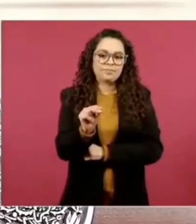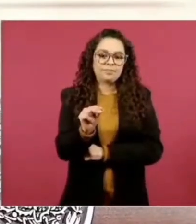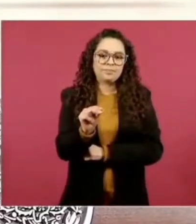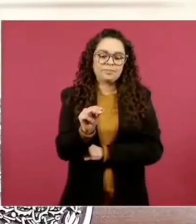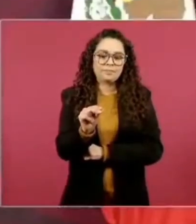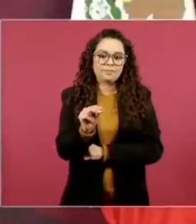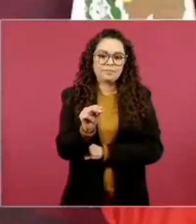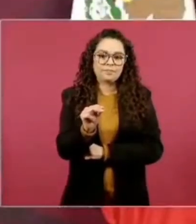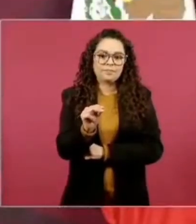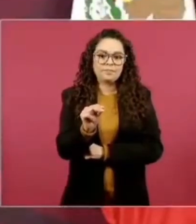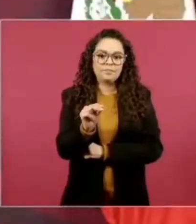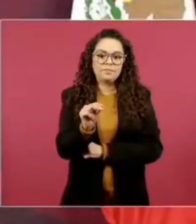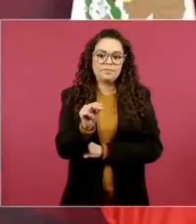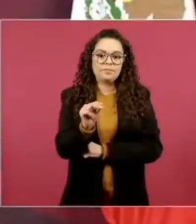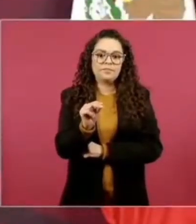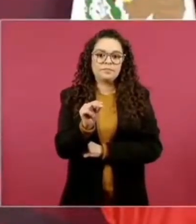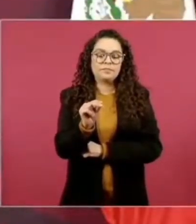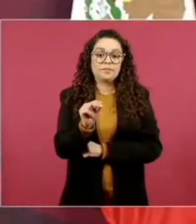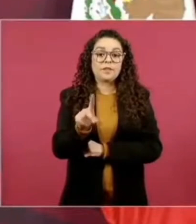y que quien lo comprara,